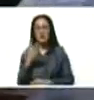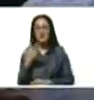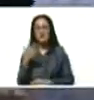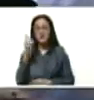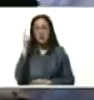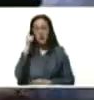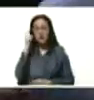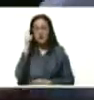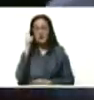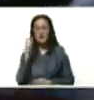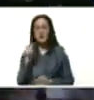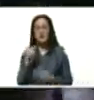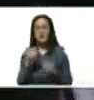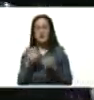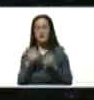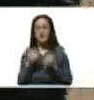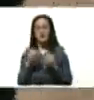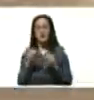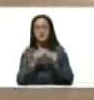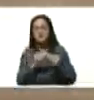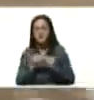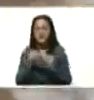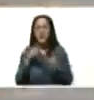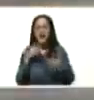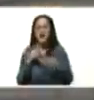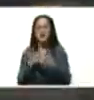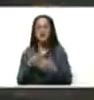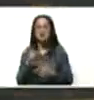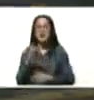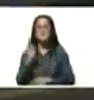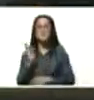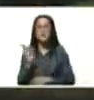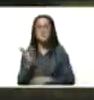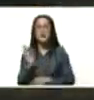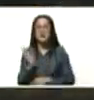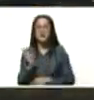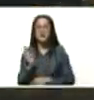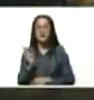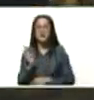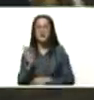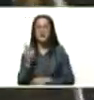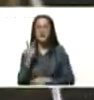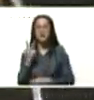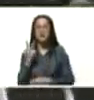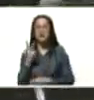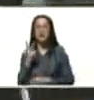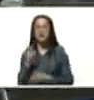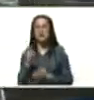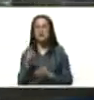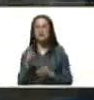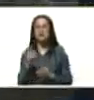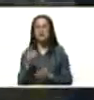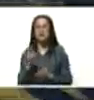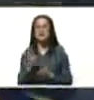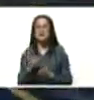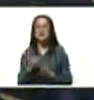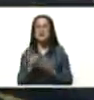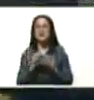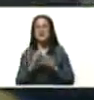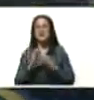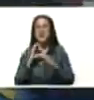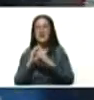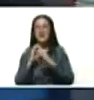producción en adjunta y una línea de producción un en tren Propatria. Cada 45 días. Saldrían dos trenes cada 45 días recuperados. ¿Dónde? Aquí en